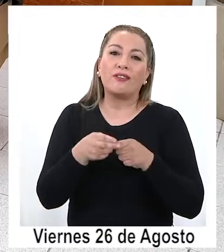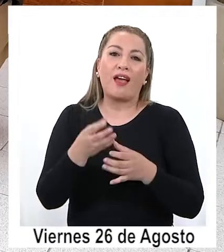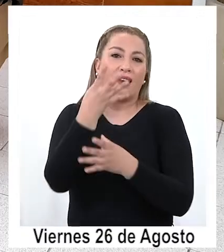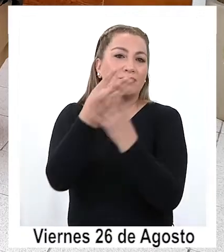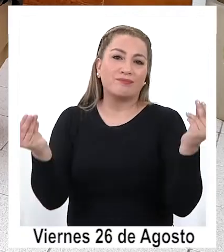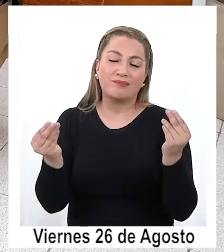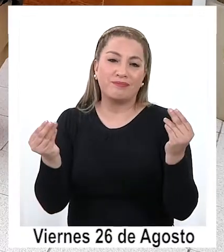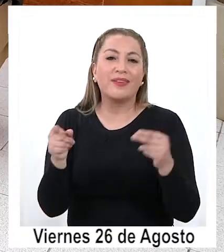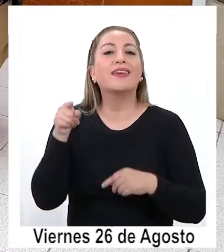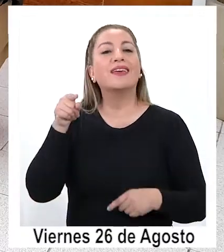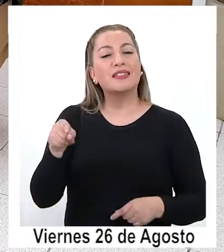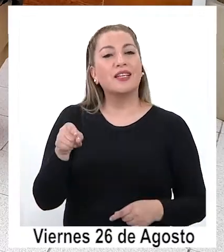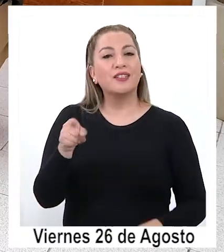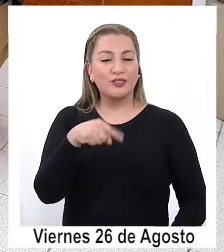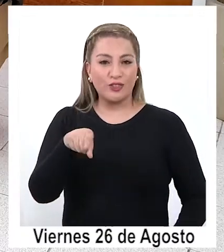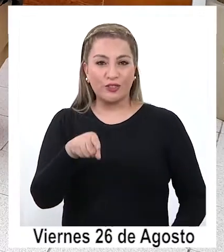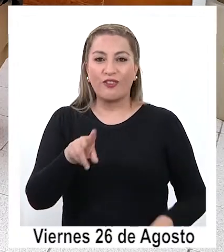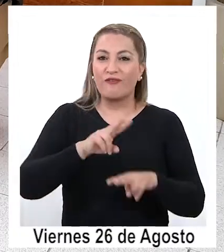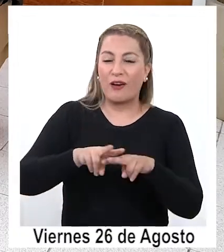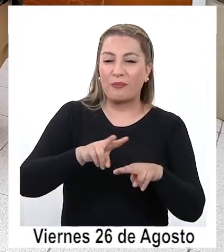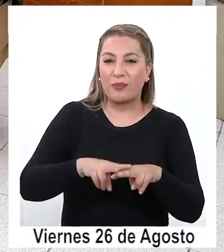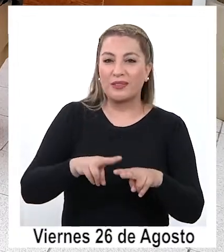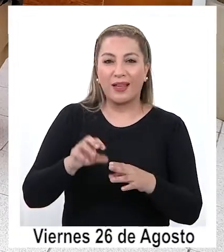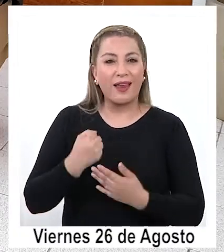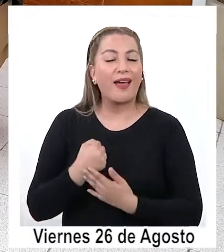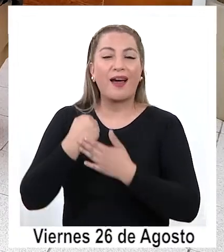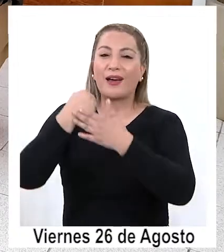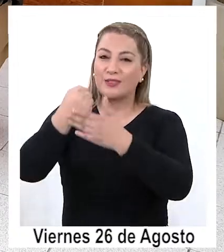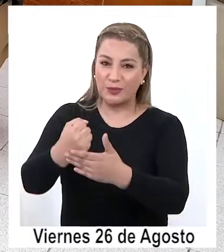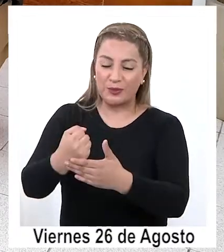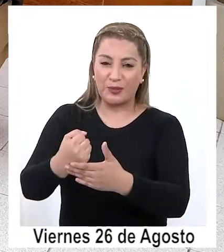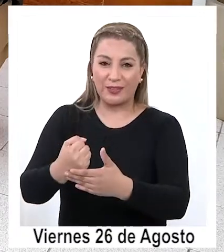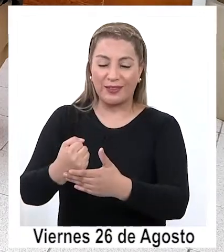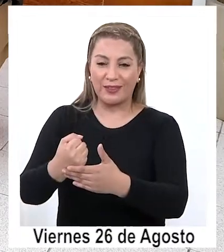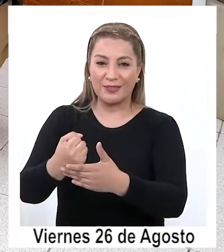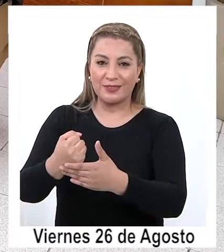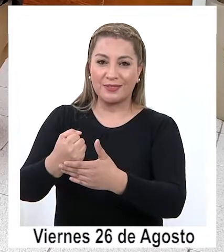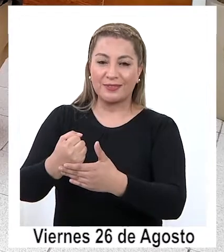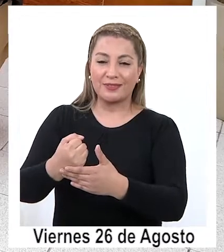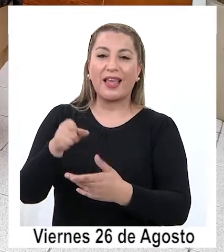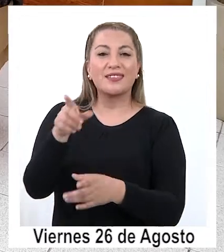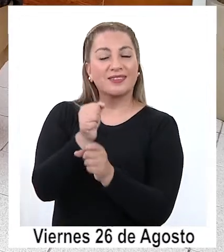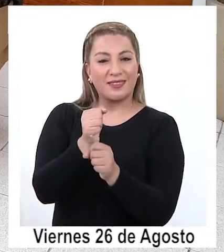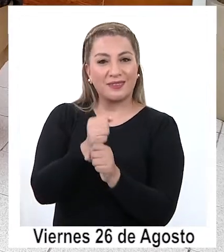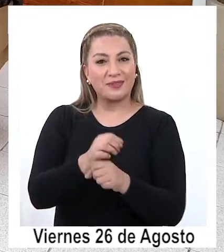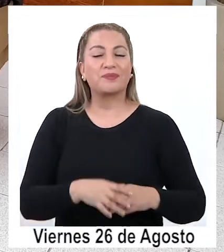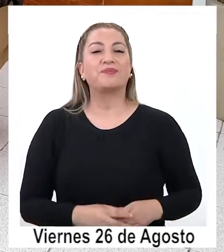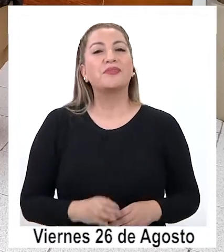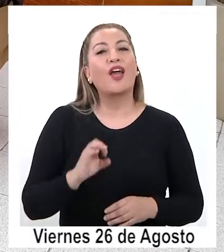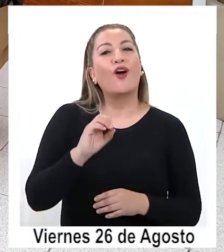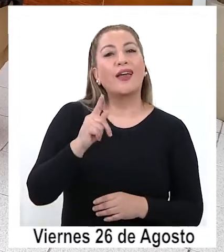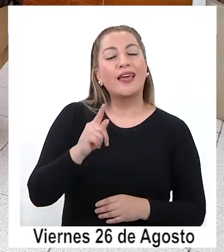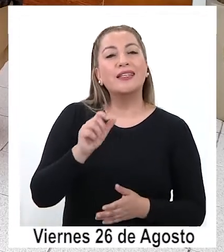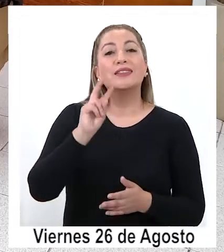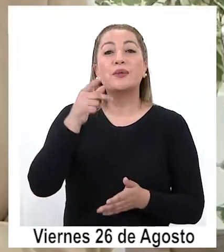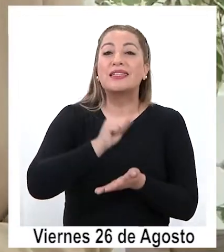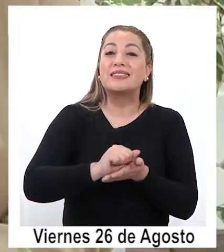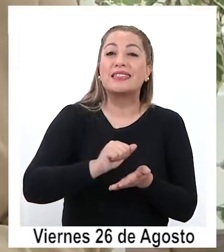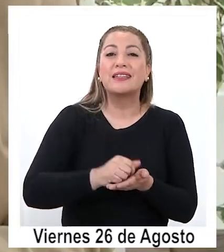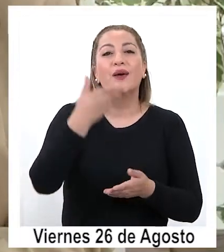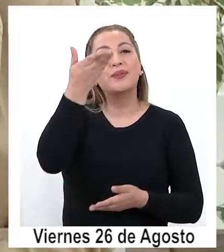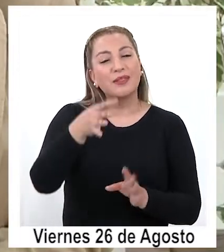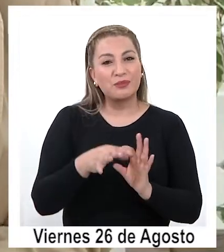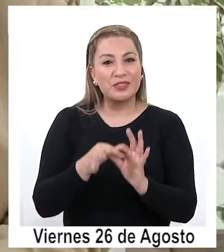virtuosa así que vamos a encontrar mecanismos de sostenibilidad para ese trabajo Ok, subsecretaria bueno, queremos